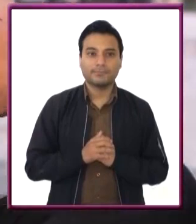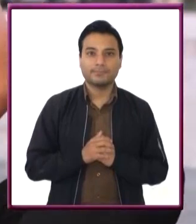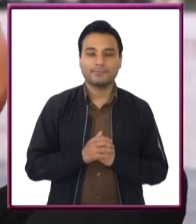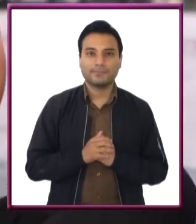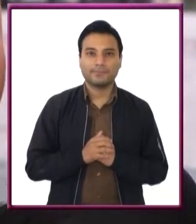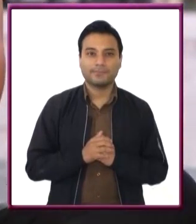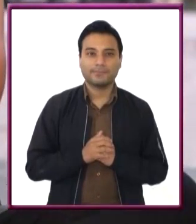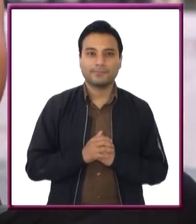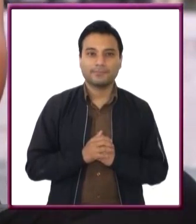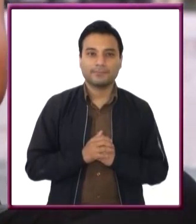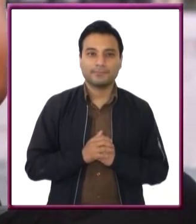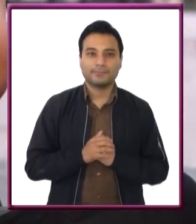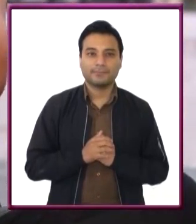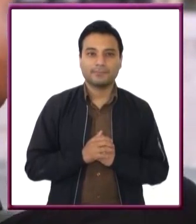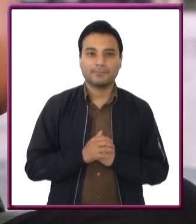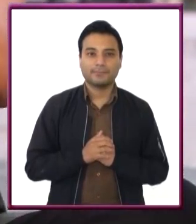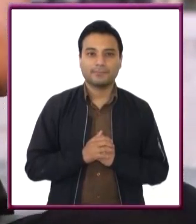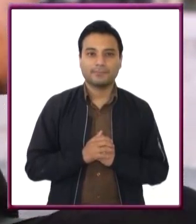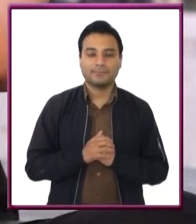Ernesto. Sí.